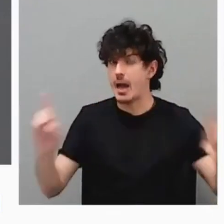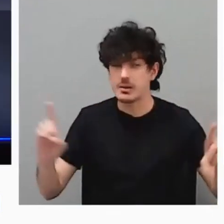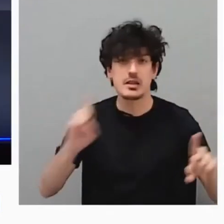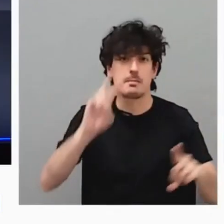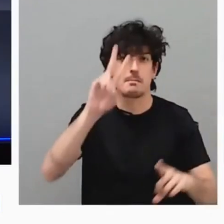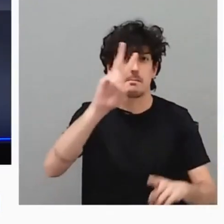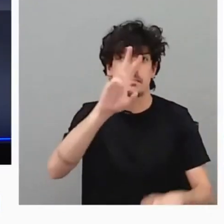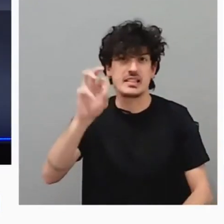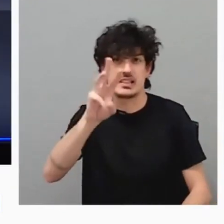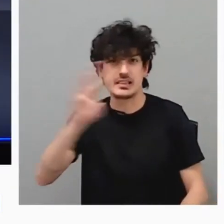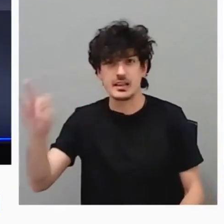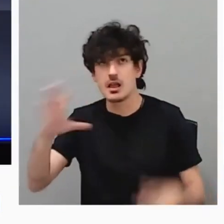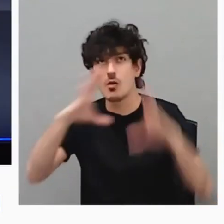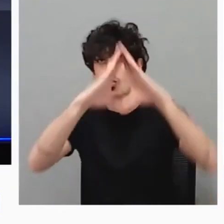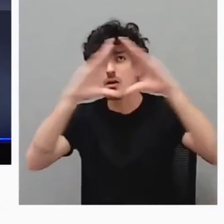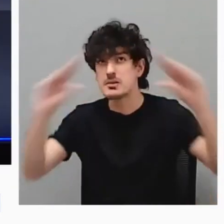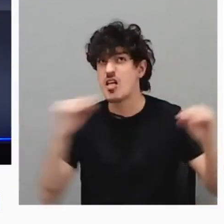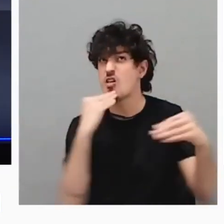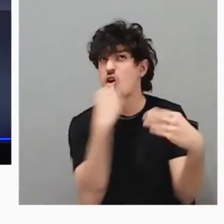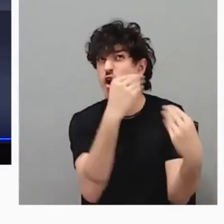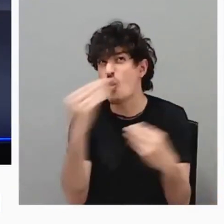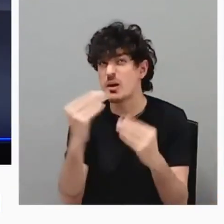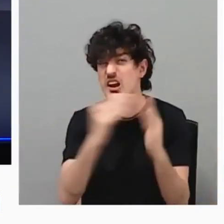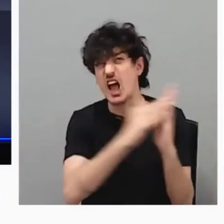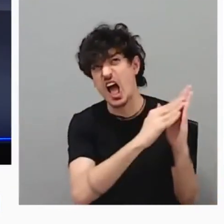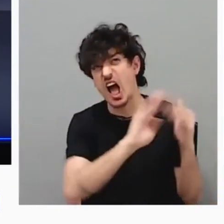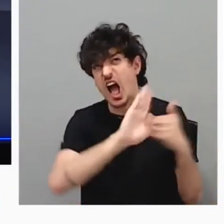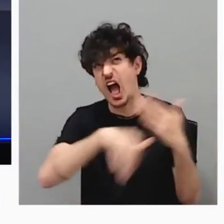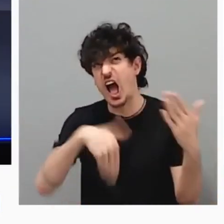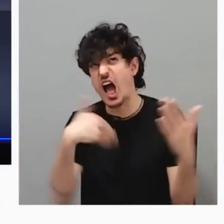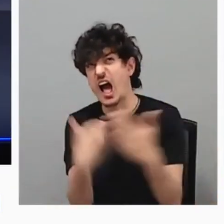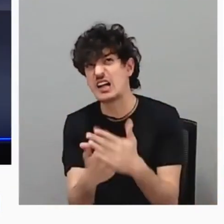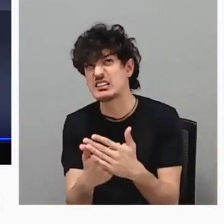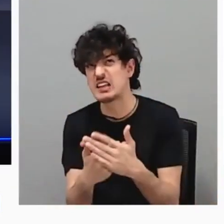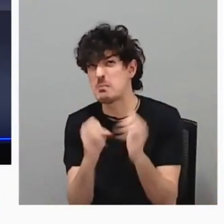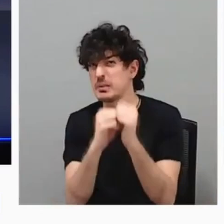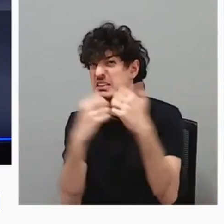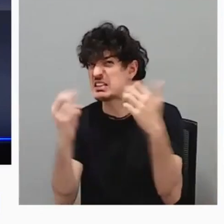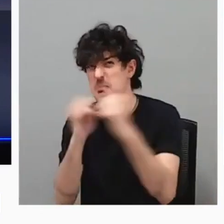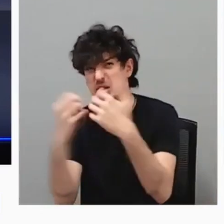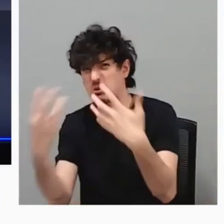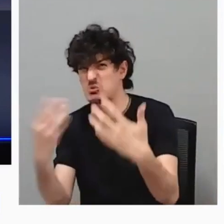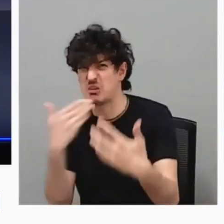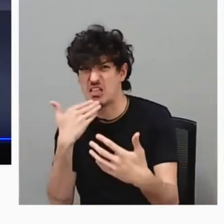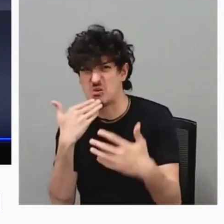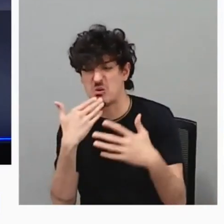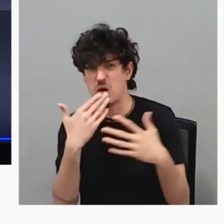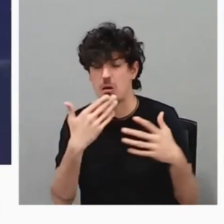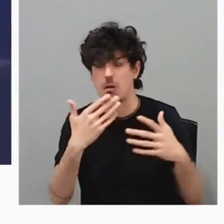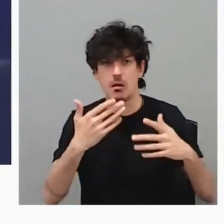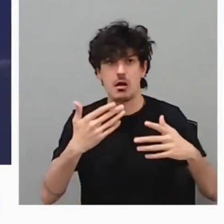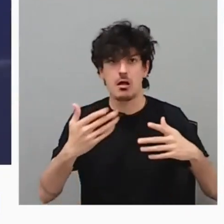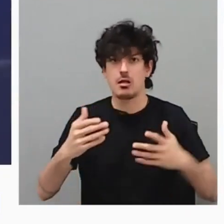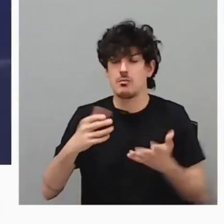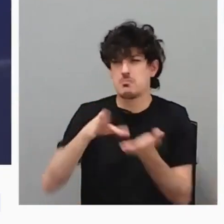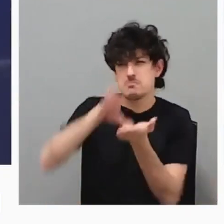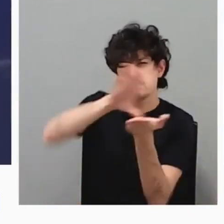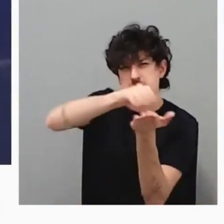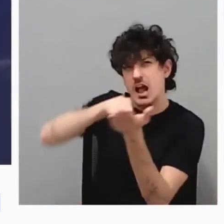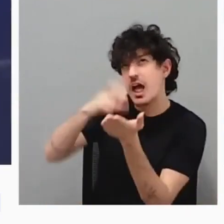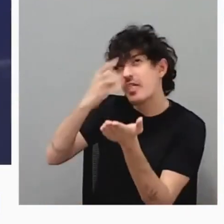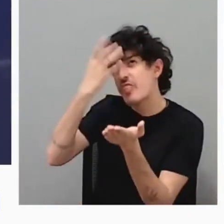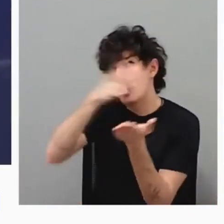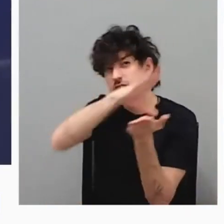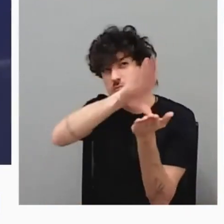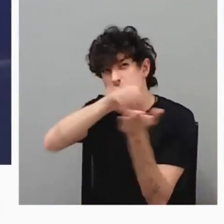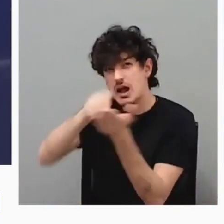de 18 hasta los 27, 28 años y que nos están dando muchas ideas en trabajos de innovación y que intentamos, en la medida de